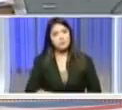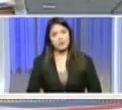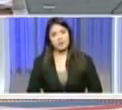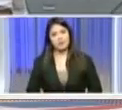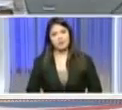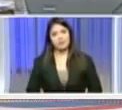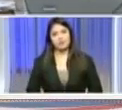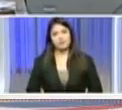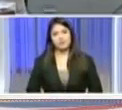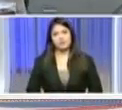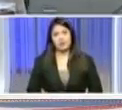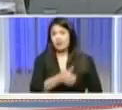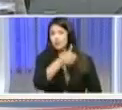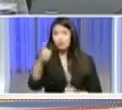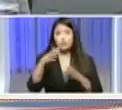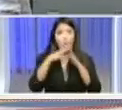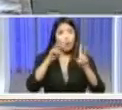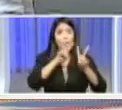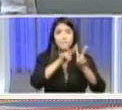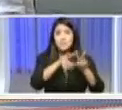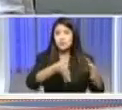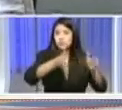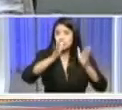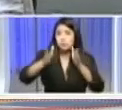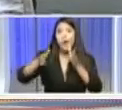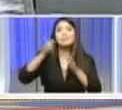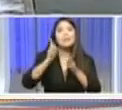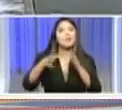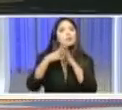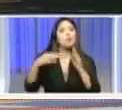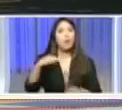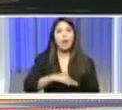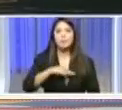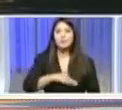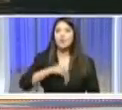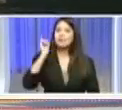En cada urbanismo tienen que estar todas las misiones.